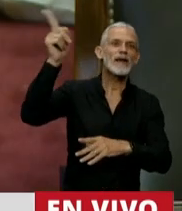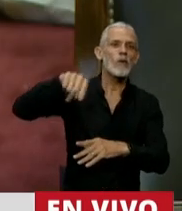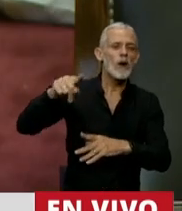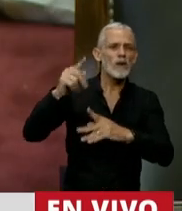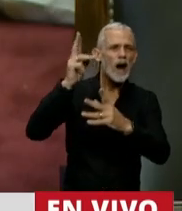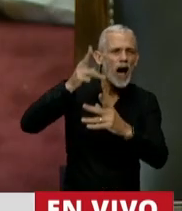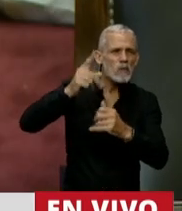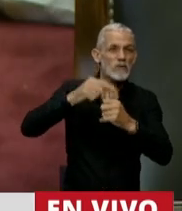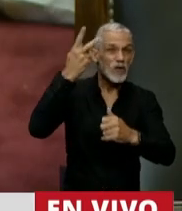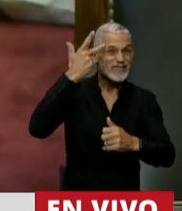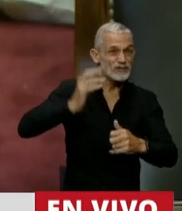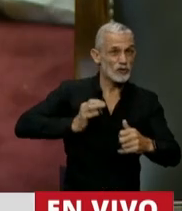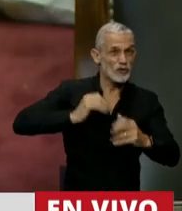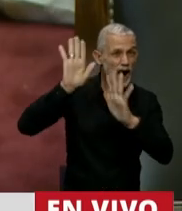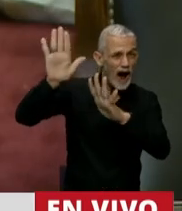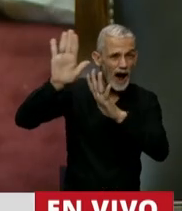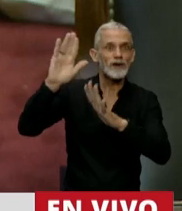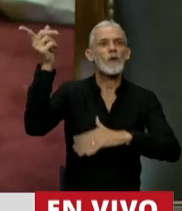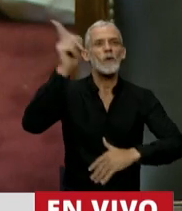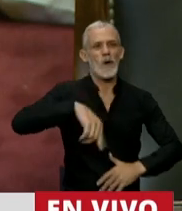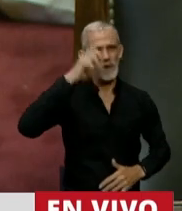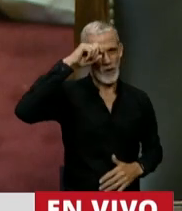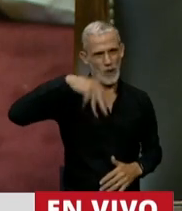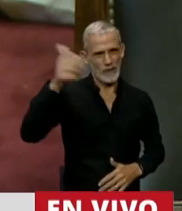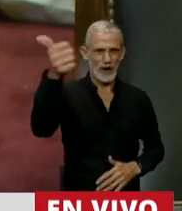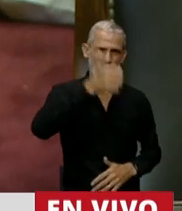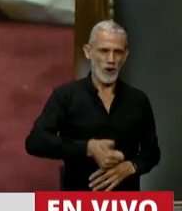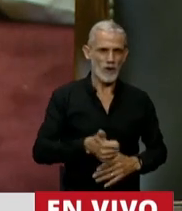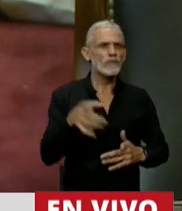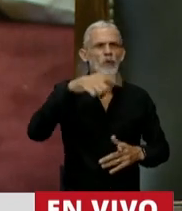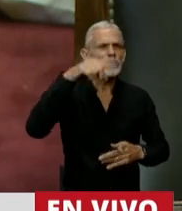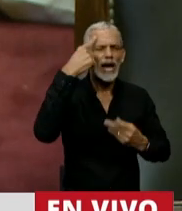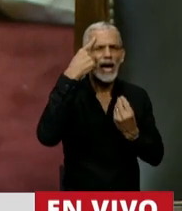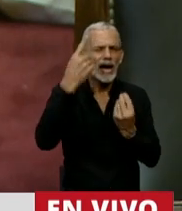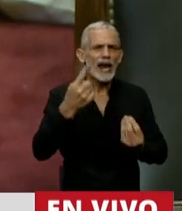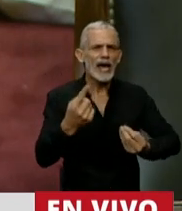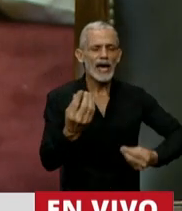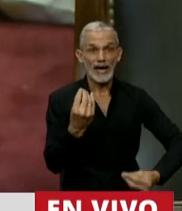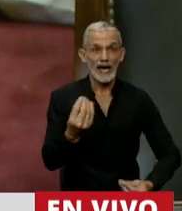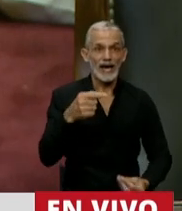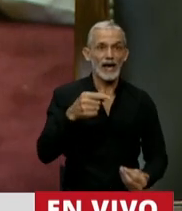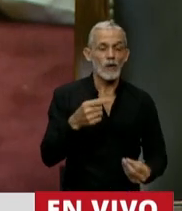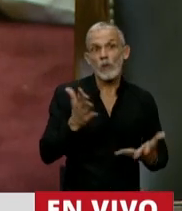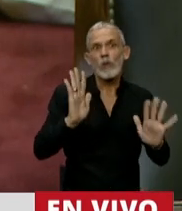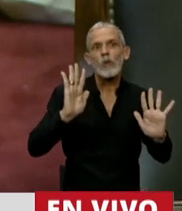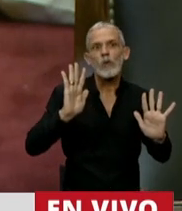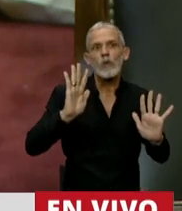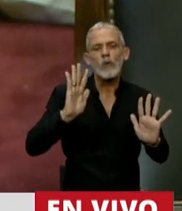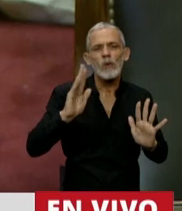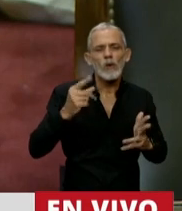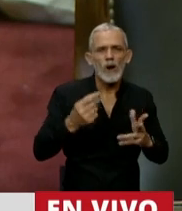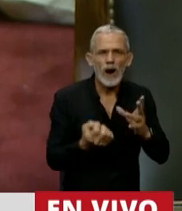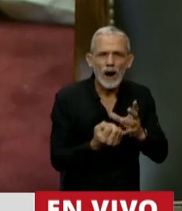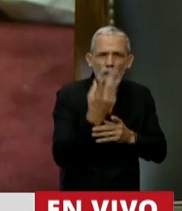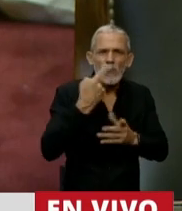la proscripción de 18 años yo digo ustedes creen que por generar